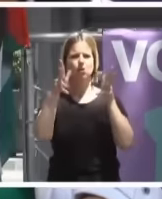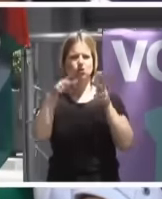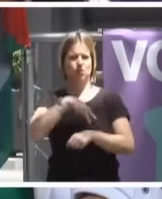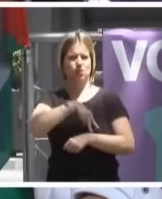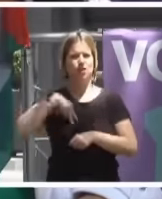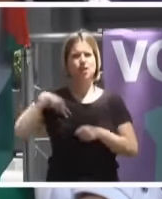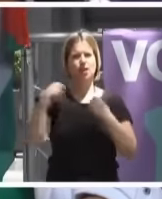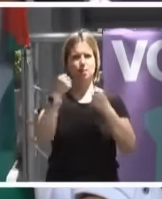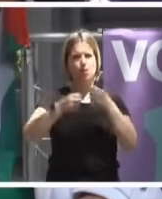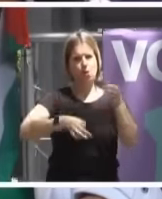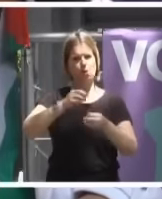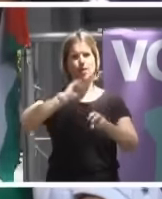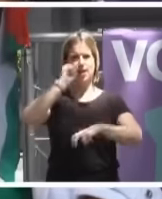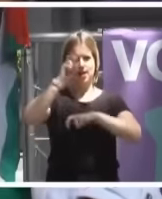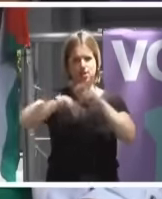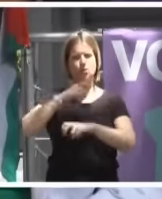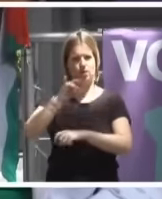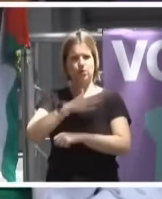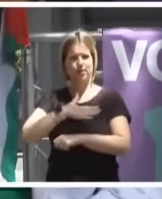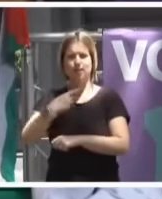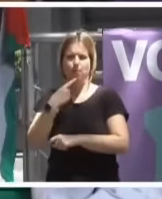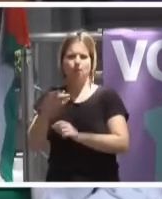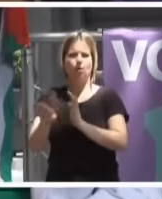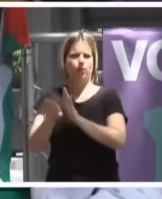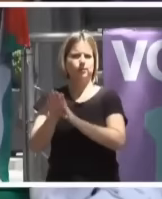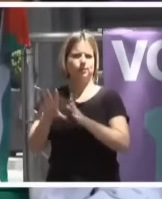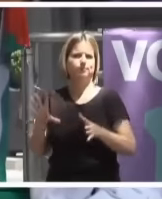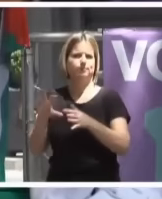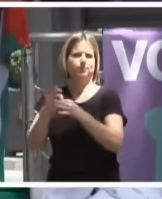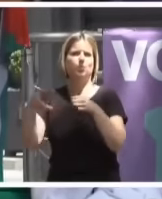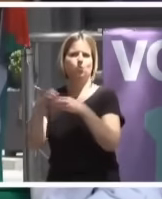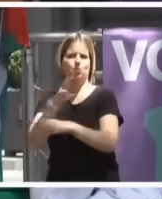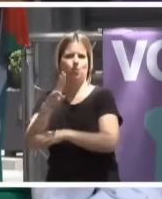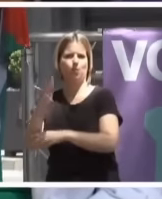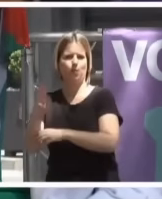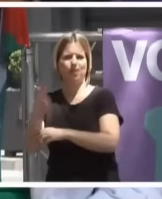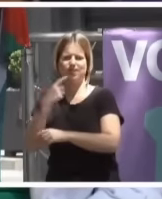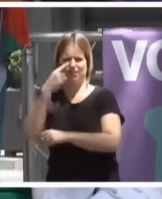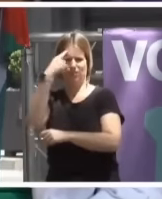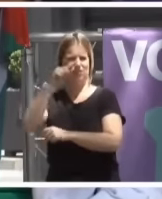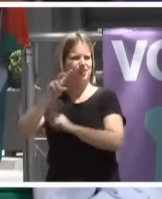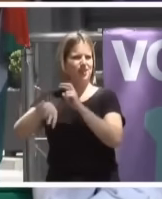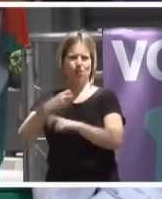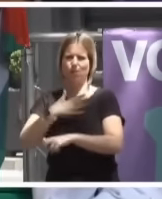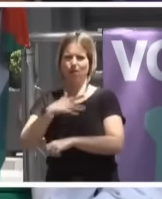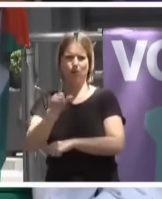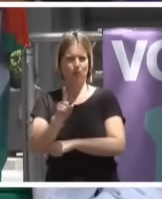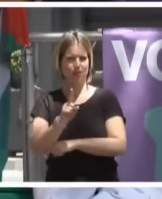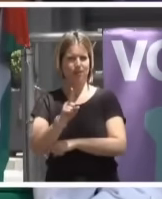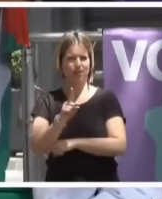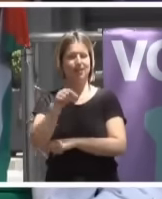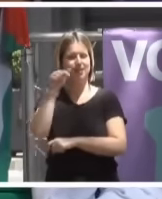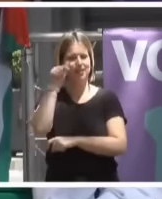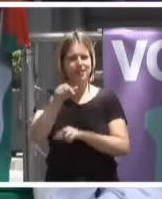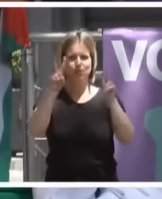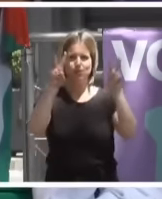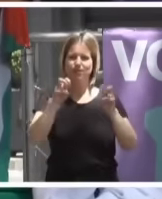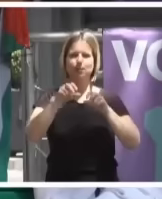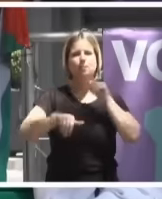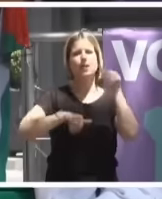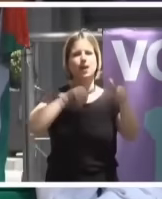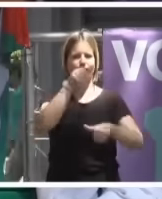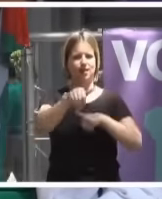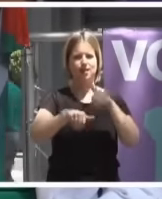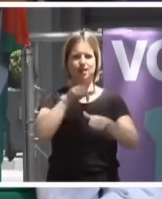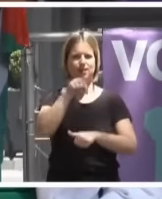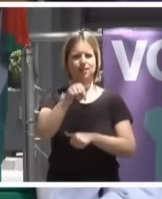del Poder Judicial, pero sigue tendiéndole la mano al Partido Popular, que sabemos de sobra que no quiere renovarlo. De eso van estas elecciones,